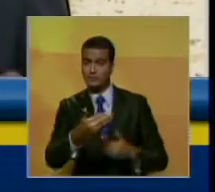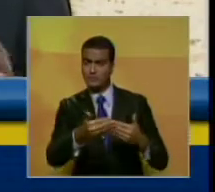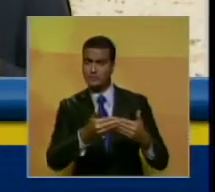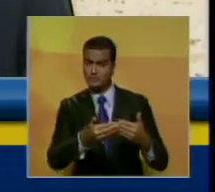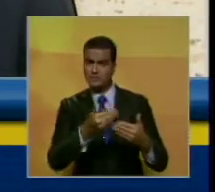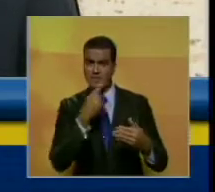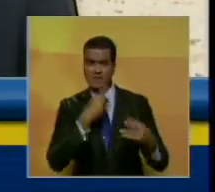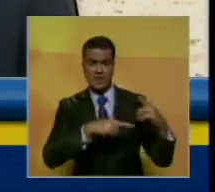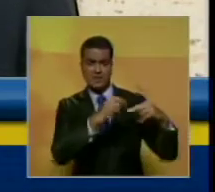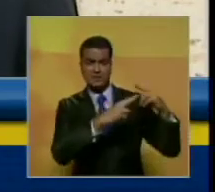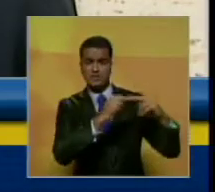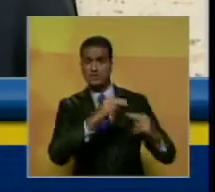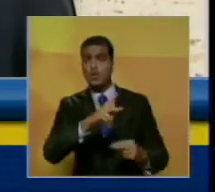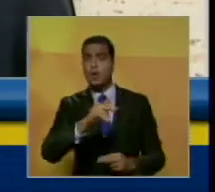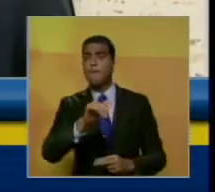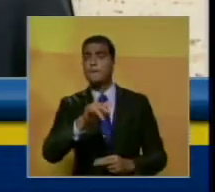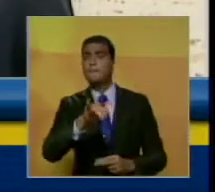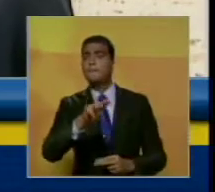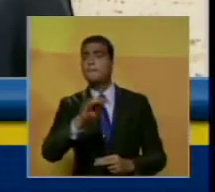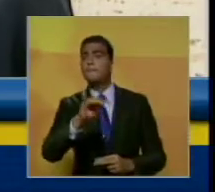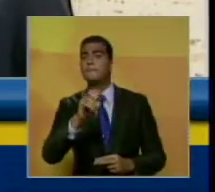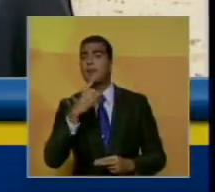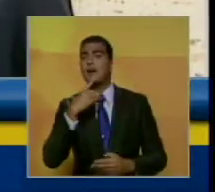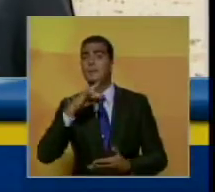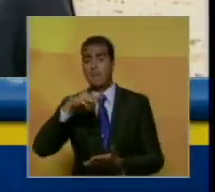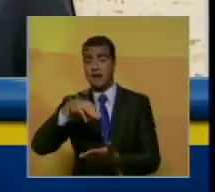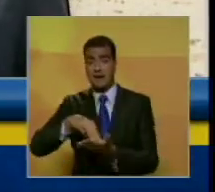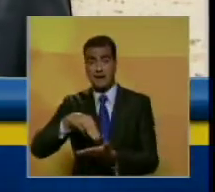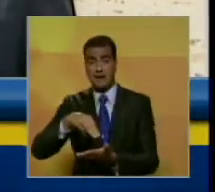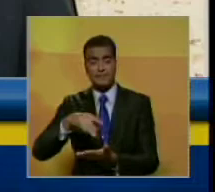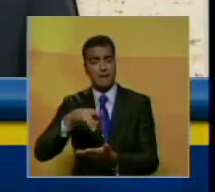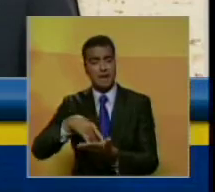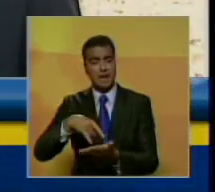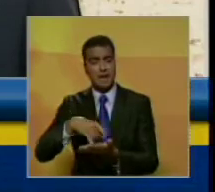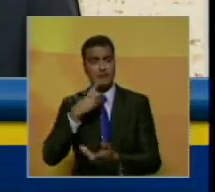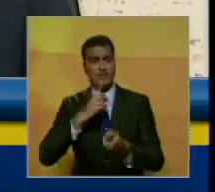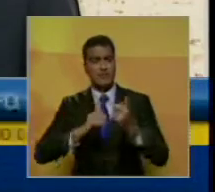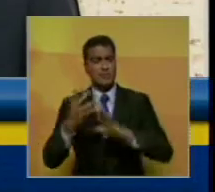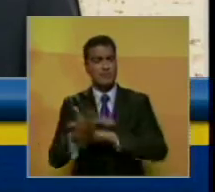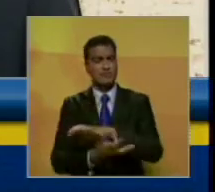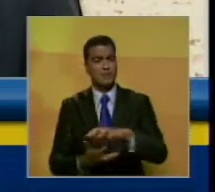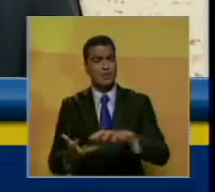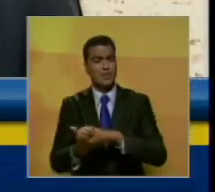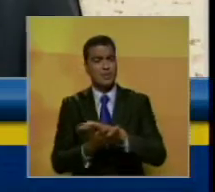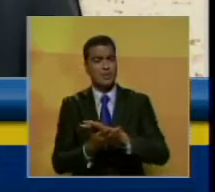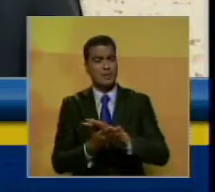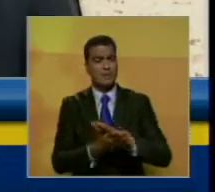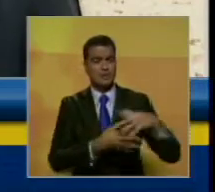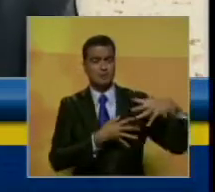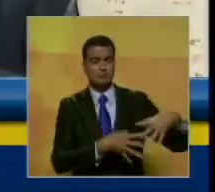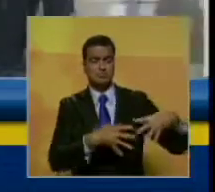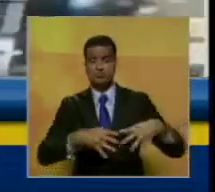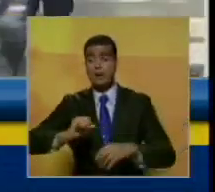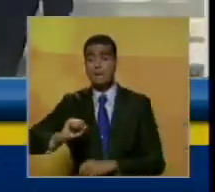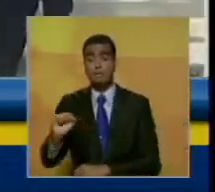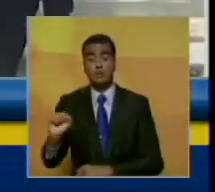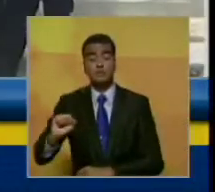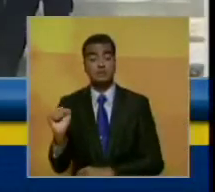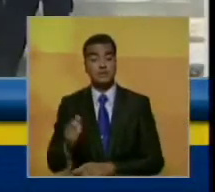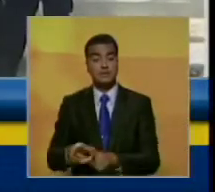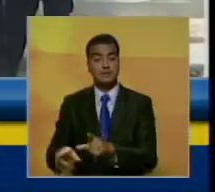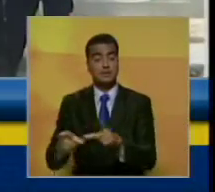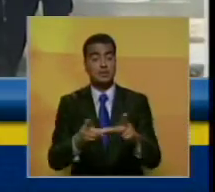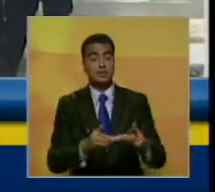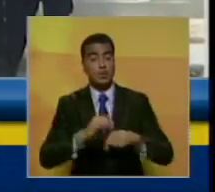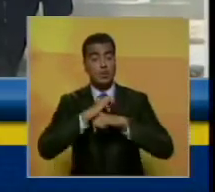de la urbanización Palma Real en Mañongo, estado Carabobo, en donde se han suscitado varios enfrentamientos entre manifestantes y efectivos de la Policía Regional